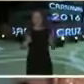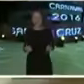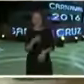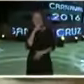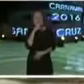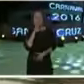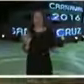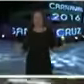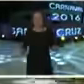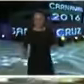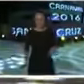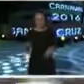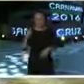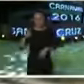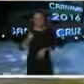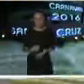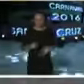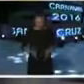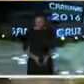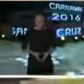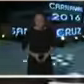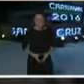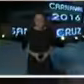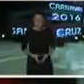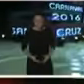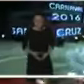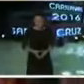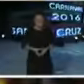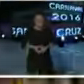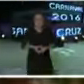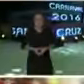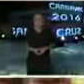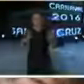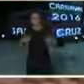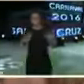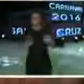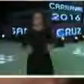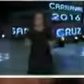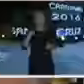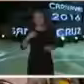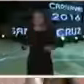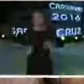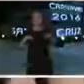y hoy amiga, que tengo una vejiga, chiquita no es lo que no joda.